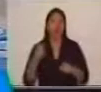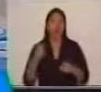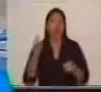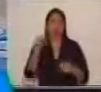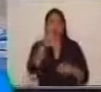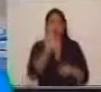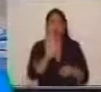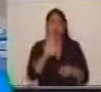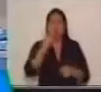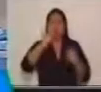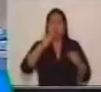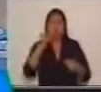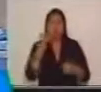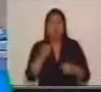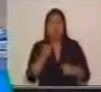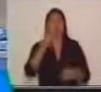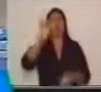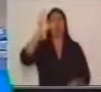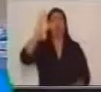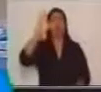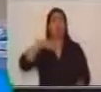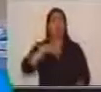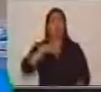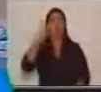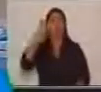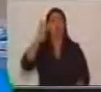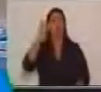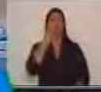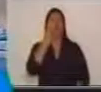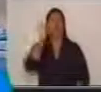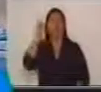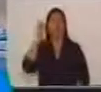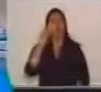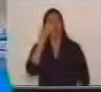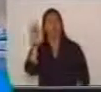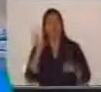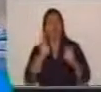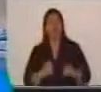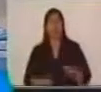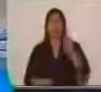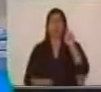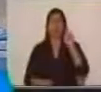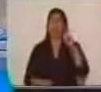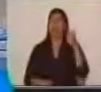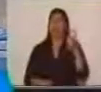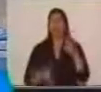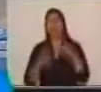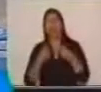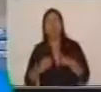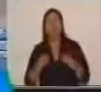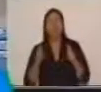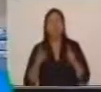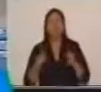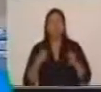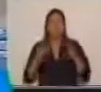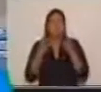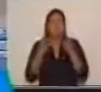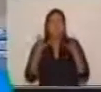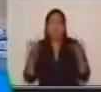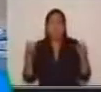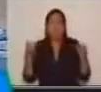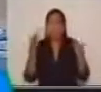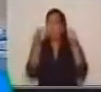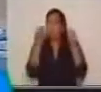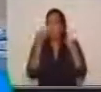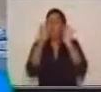cualquier otro punto de vista. Usted puede decir, profesor, yo considero también otro gran autor que a usted se le pudo pasar por alto. Efectivamente, hay una cantidad vasta de